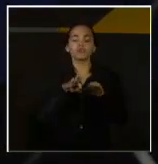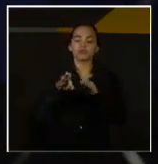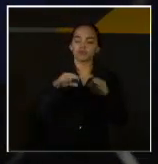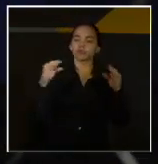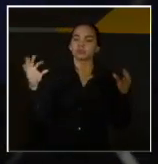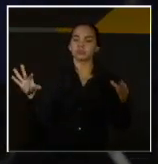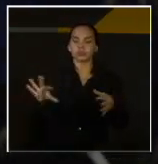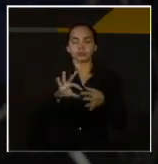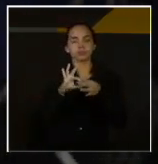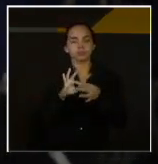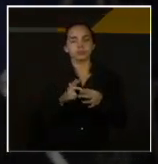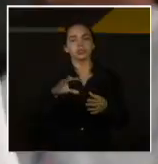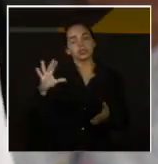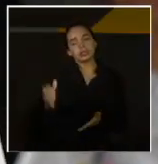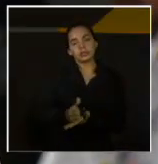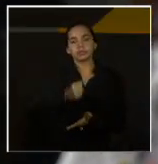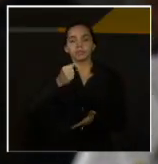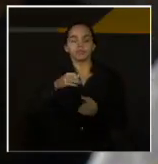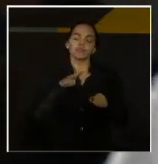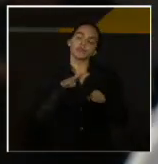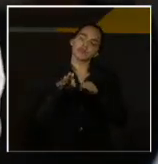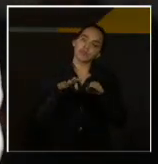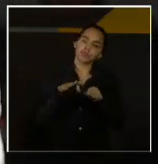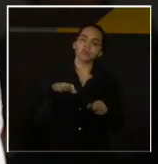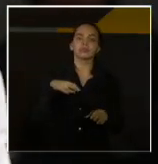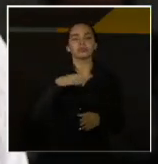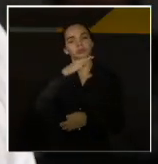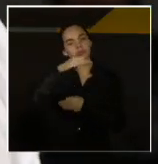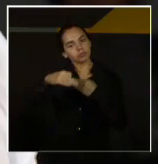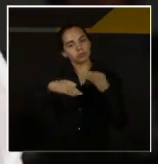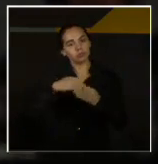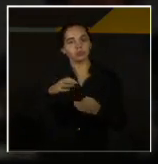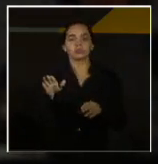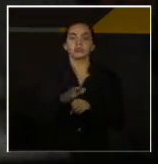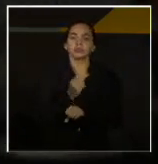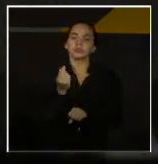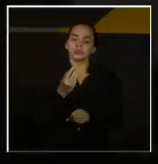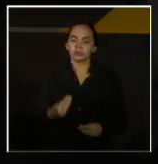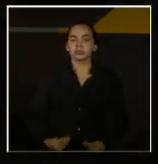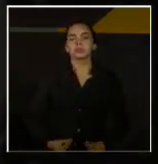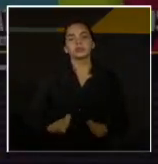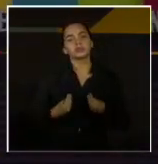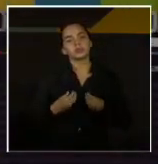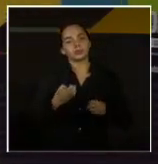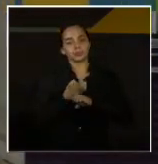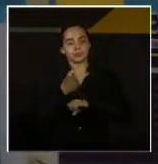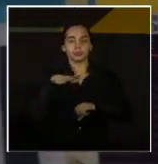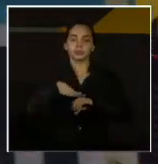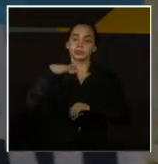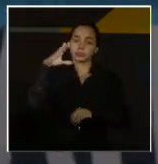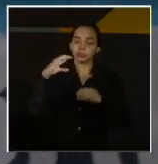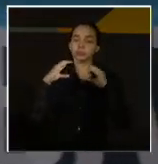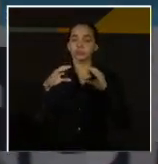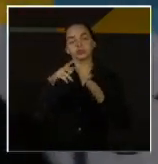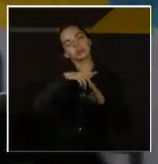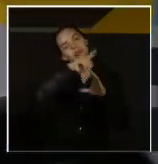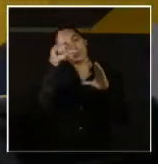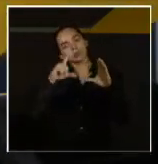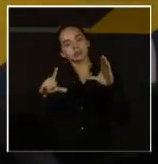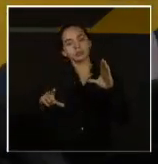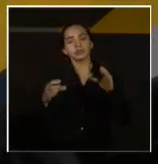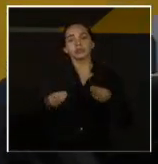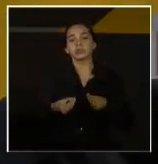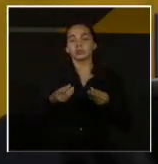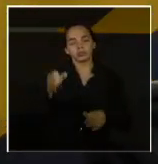conjunto. Ha sido un esfuerzo de todos. El hecho de que vivamos en el estado más seguro del país es producto también de nuestra